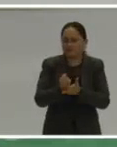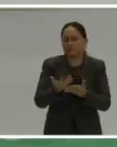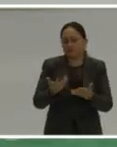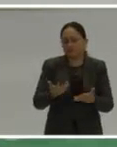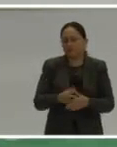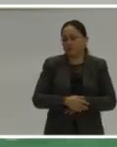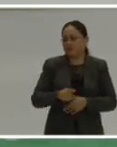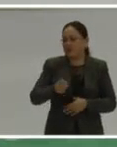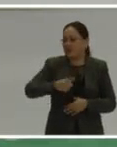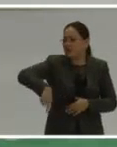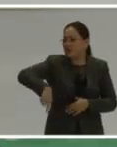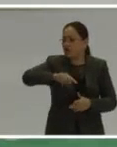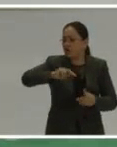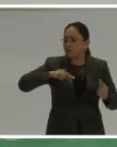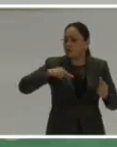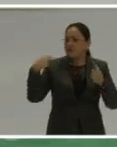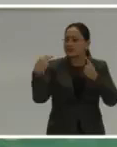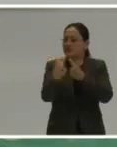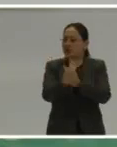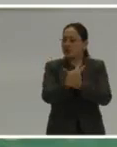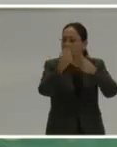Visiones diversas que